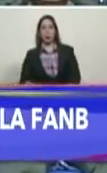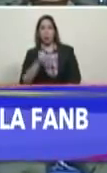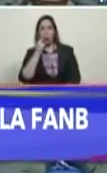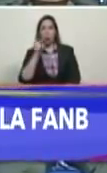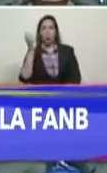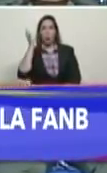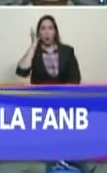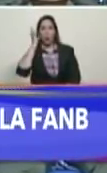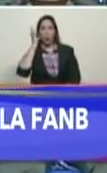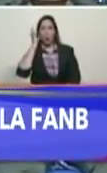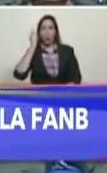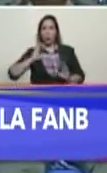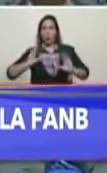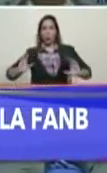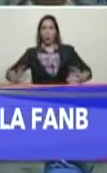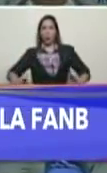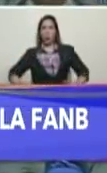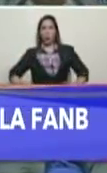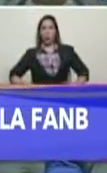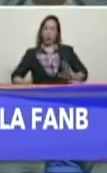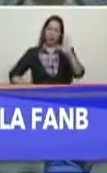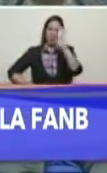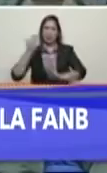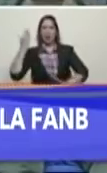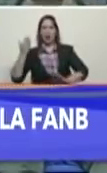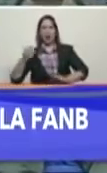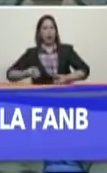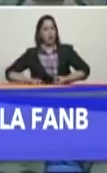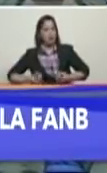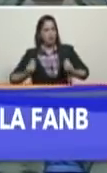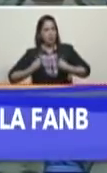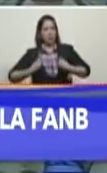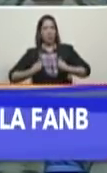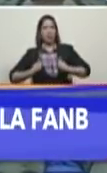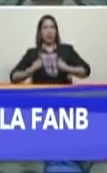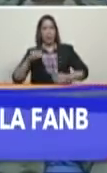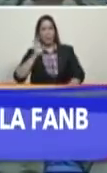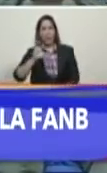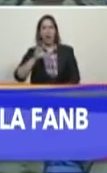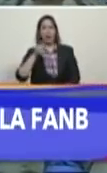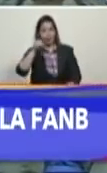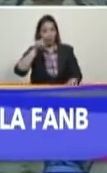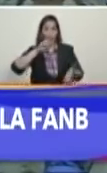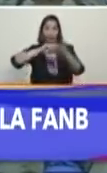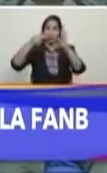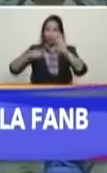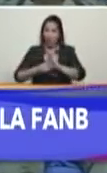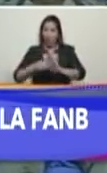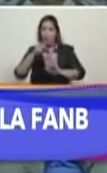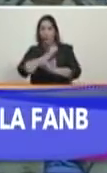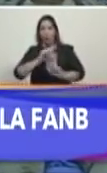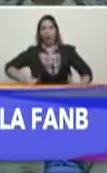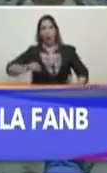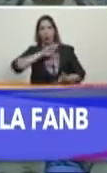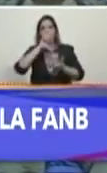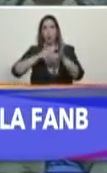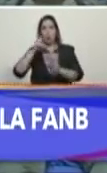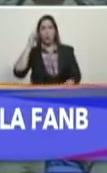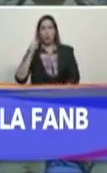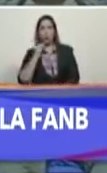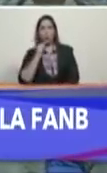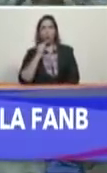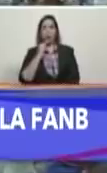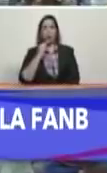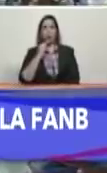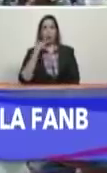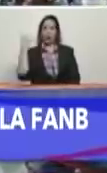de un cuerpo que sale a darlo todo por la patria, esa es la Fuerza Armada Nacional Bolivariana. Y deben